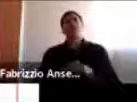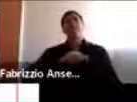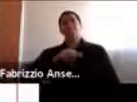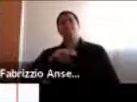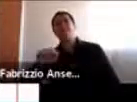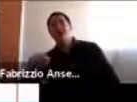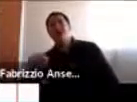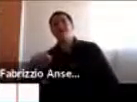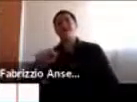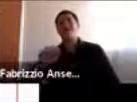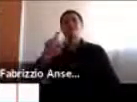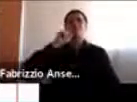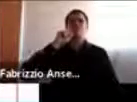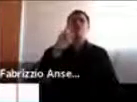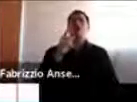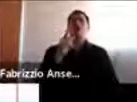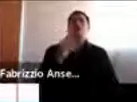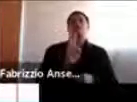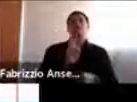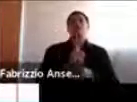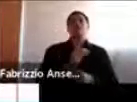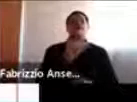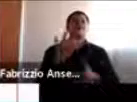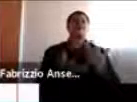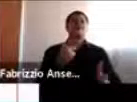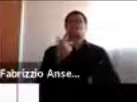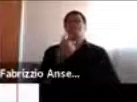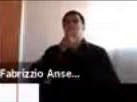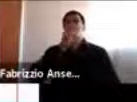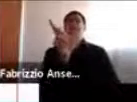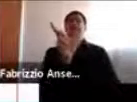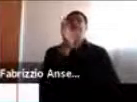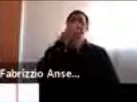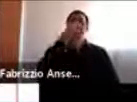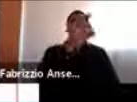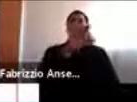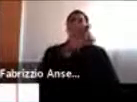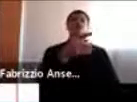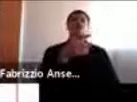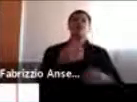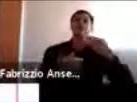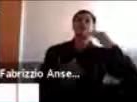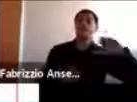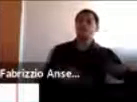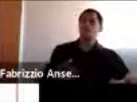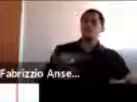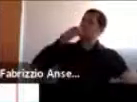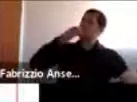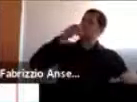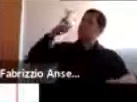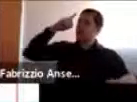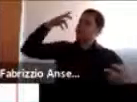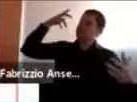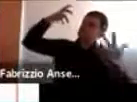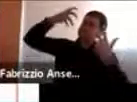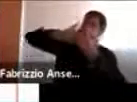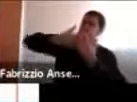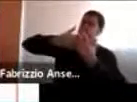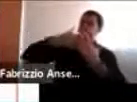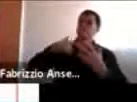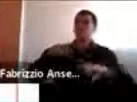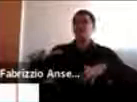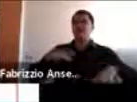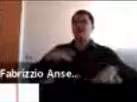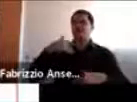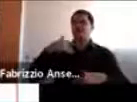verbaliza para que de esta forma lo que la profesora hizo el niño lo internalice en sus propias acciones y en su propio pensamiento eso también